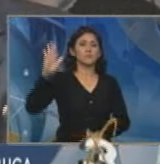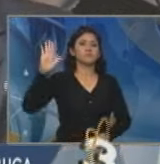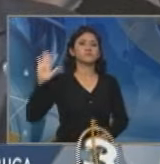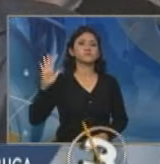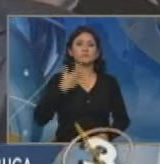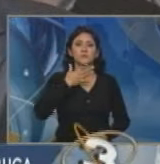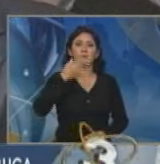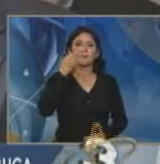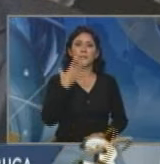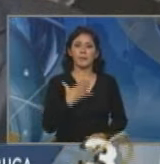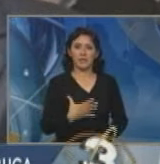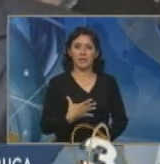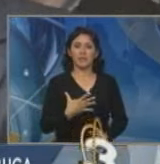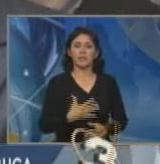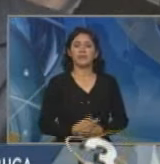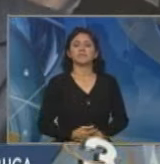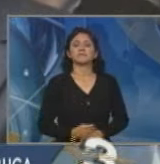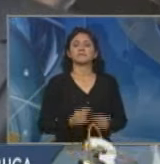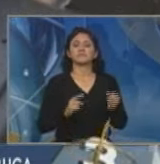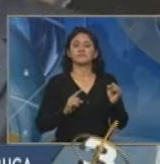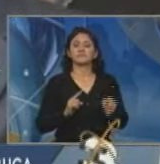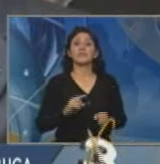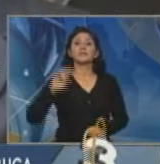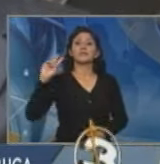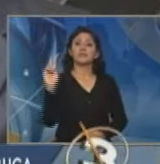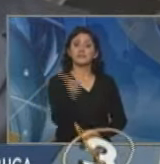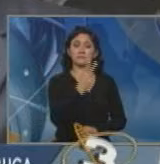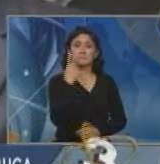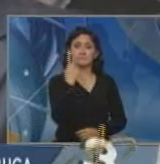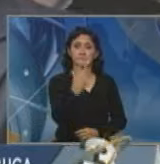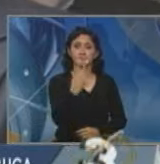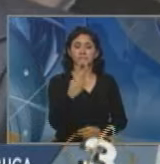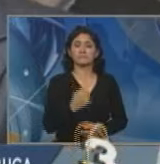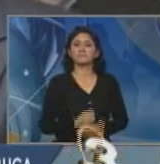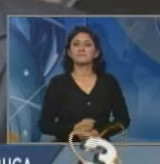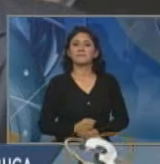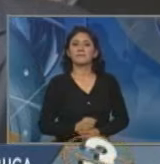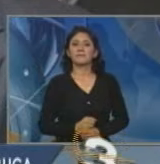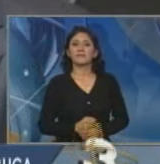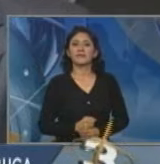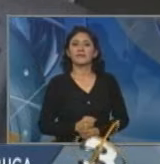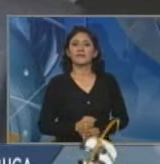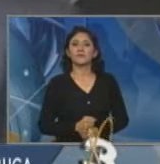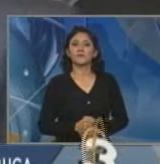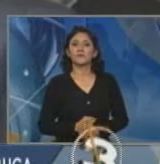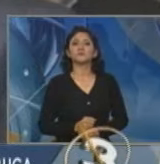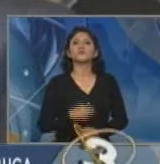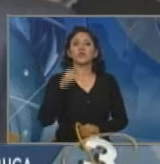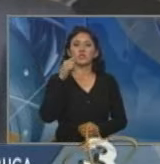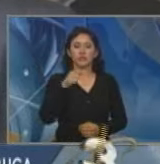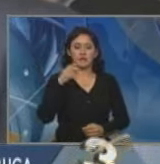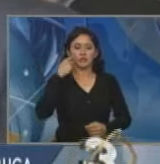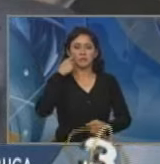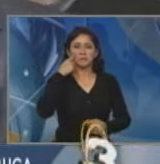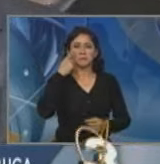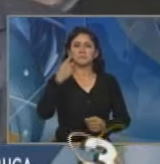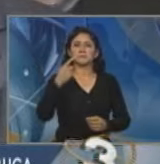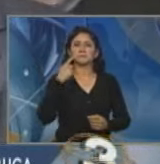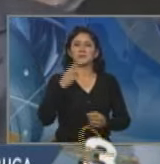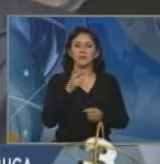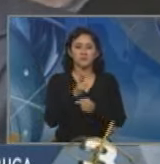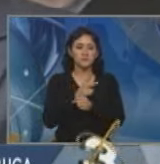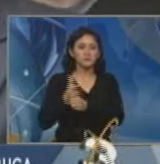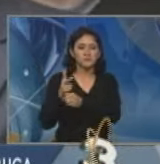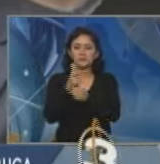le confió. Y el segundo, de vigilar, de fiscalizar, pero de